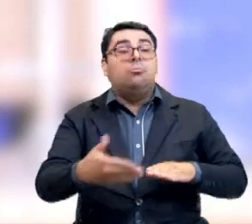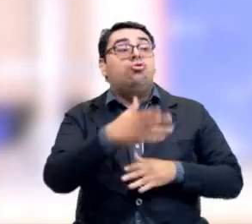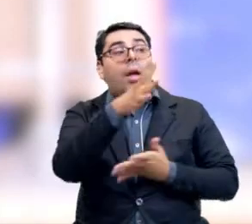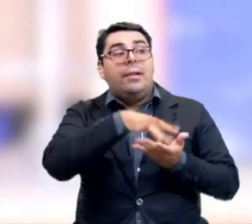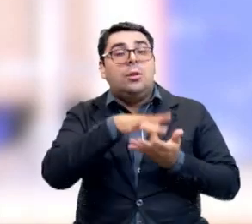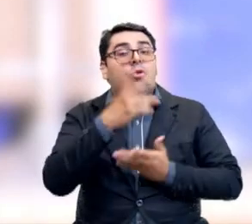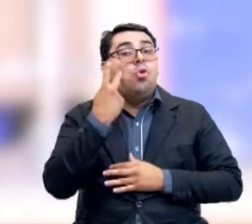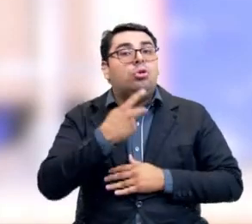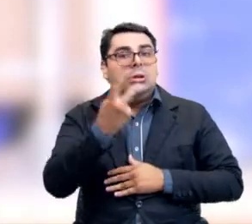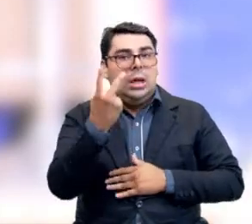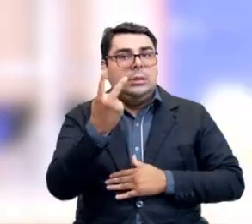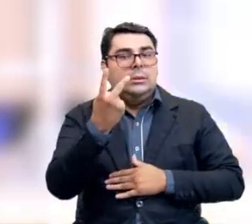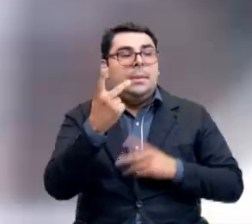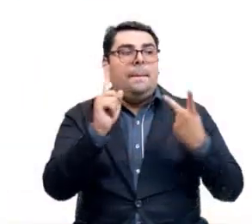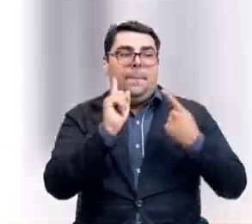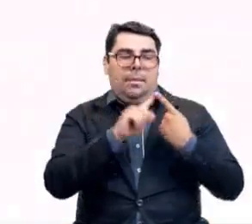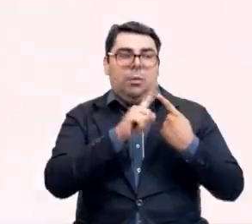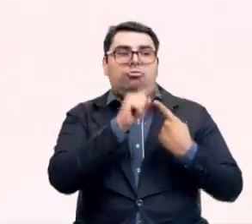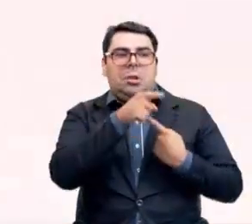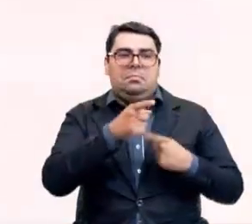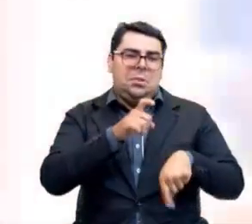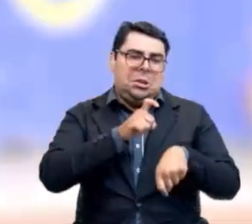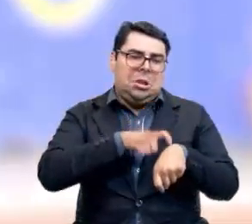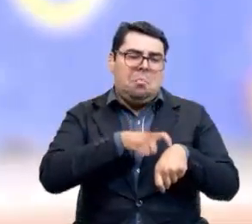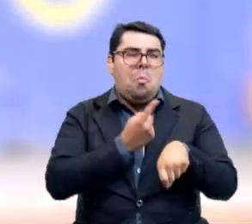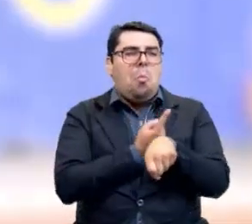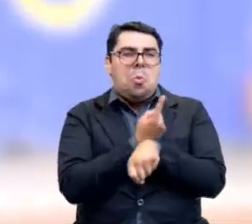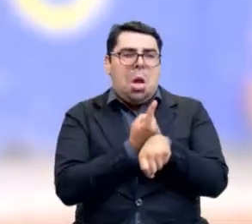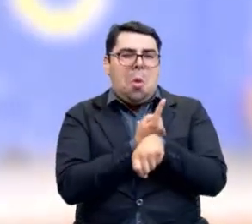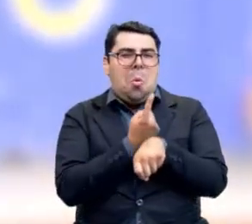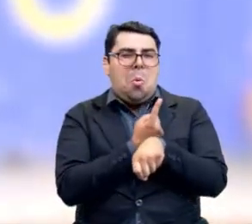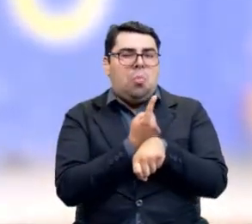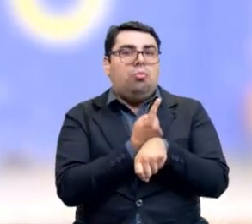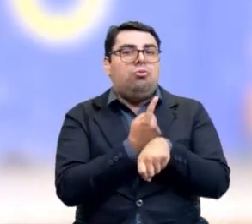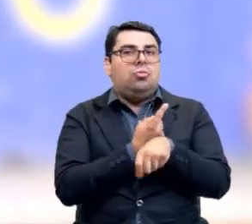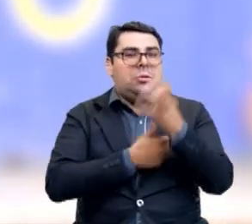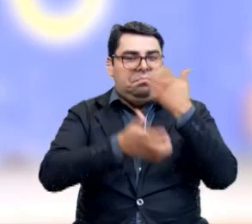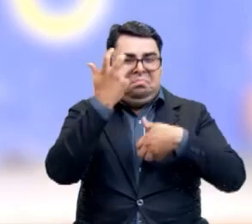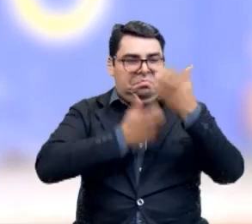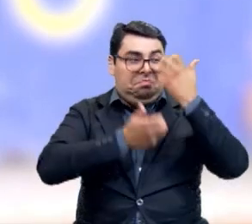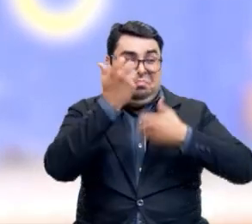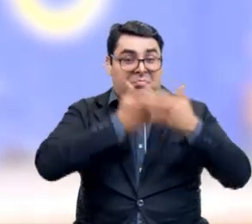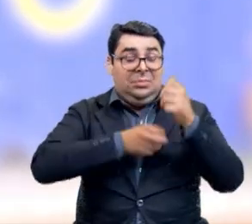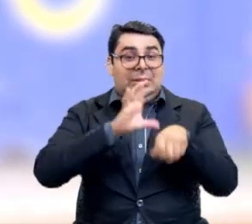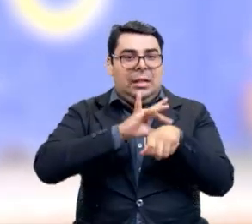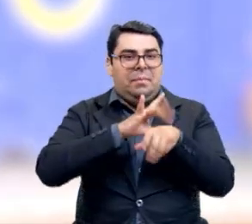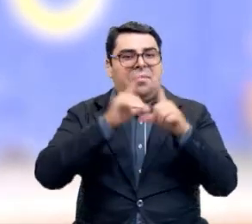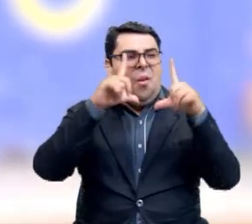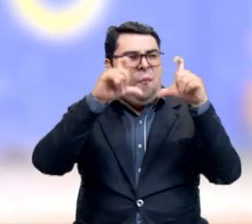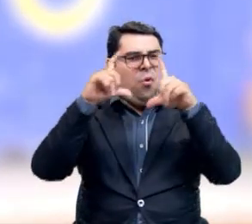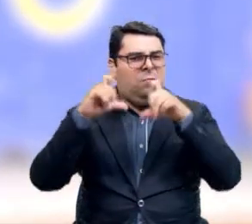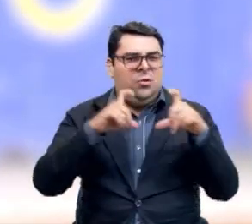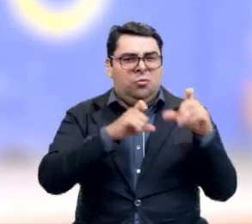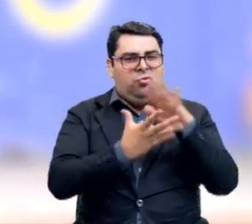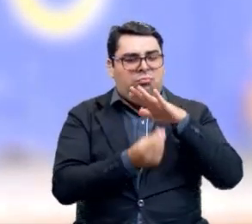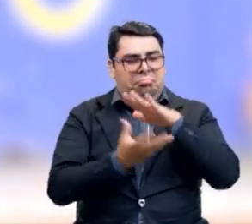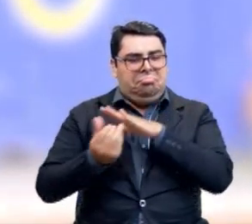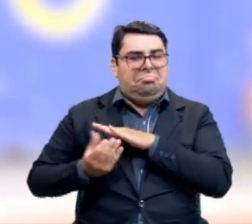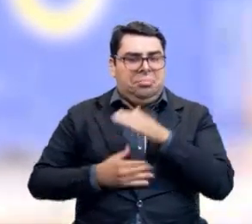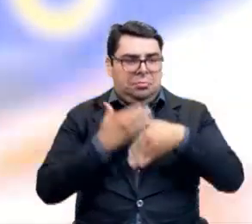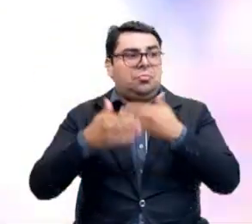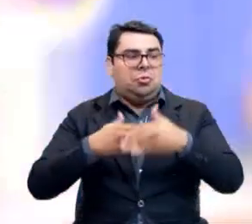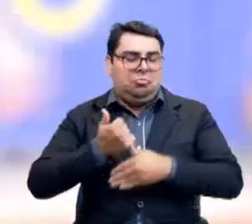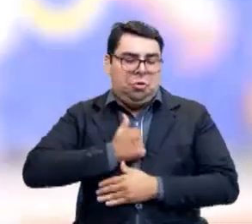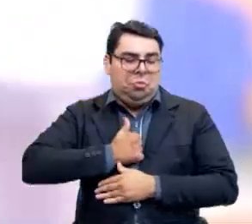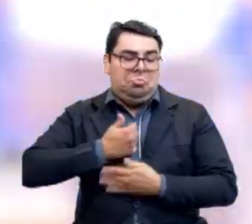El primer día tiene que disponer de tiempo más o menos de una hora y media. Presentamos examen médico, fotos, fotocopias y le hacemos todo el